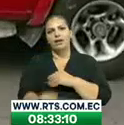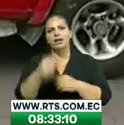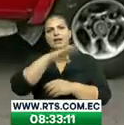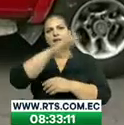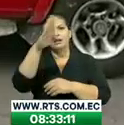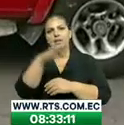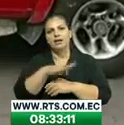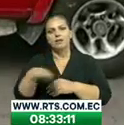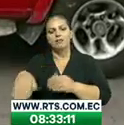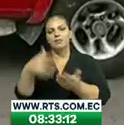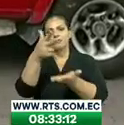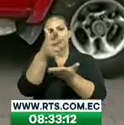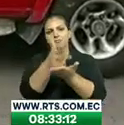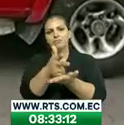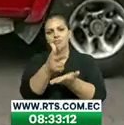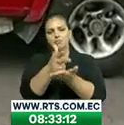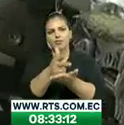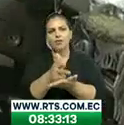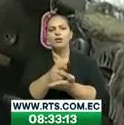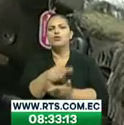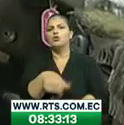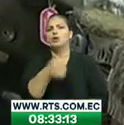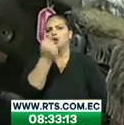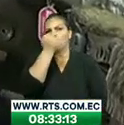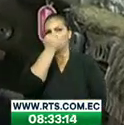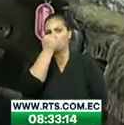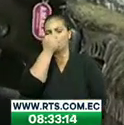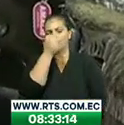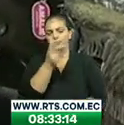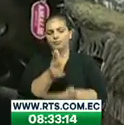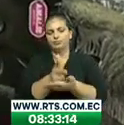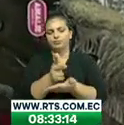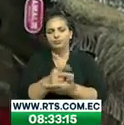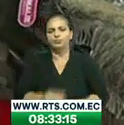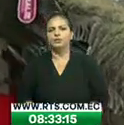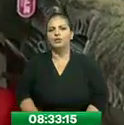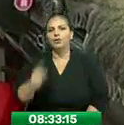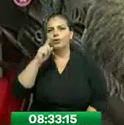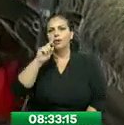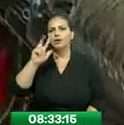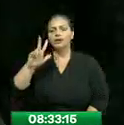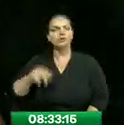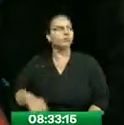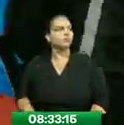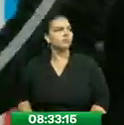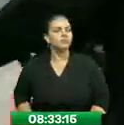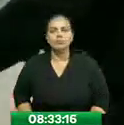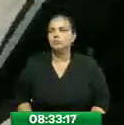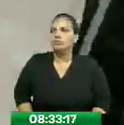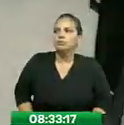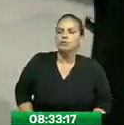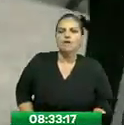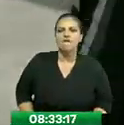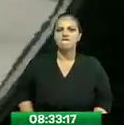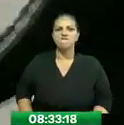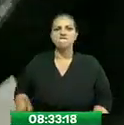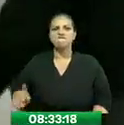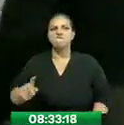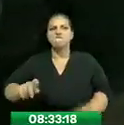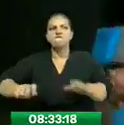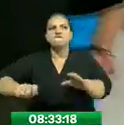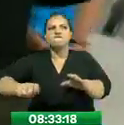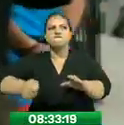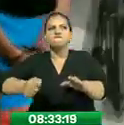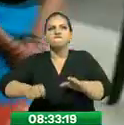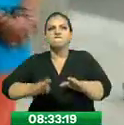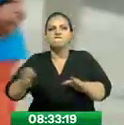sustraído un automotor de color rojo del ya mencionado lugar. Inmediatamente la policía, luego de conocida la noticia,